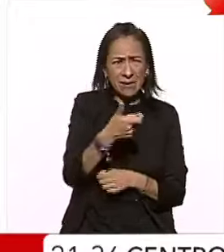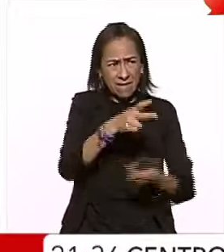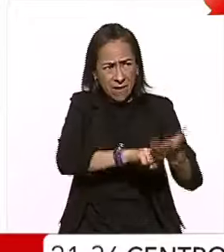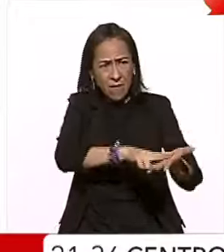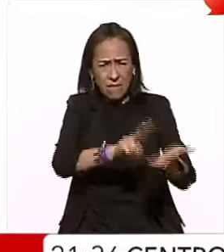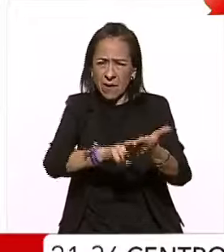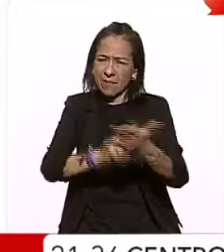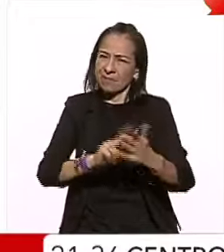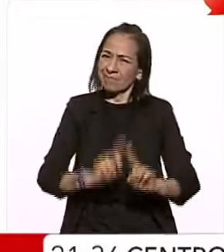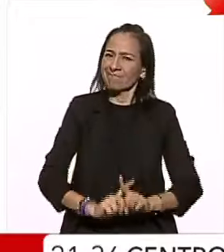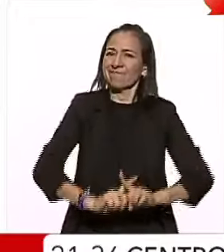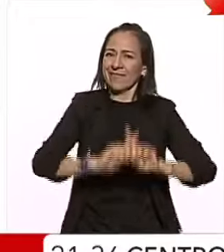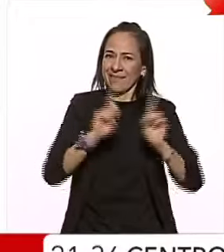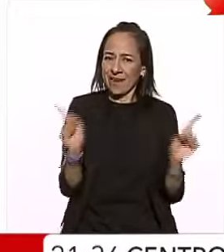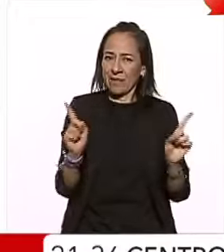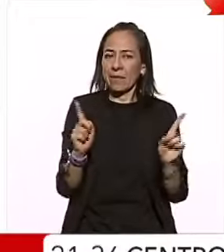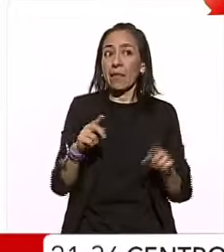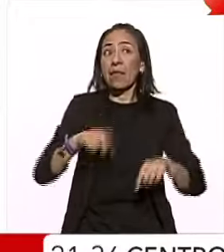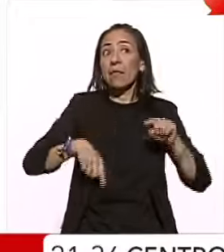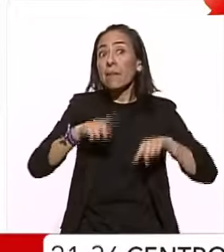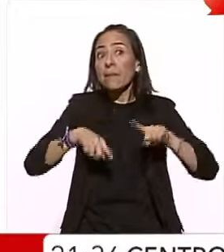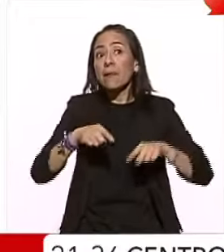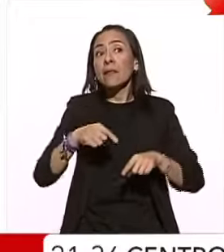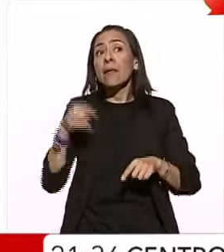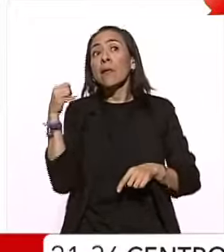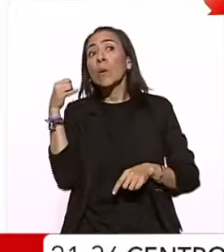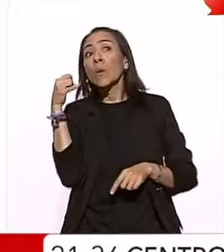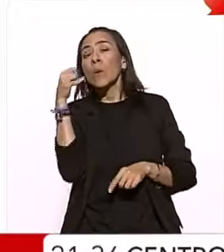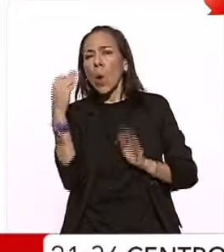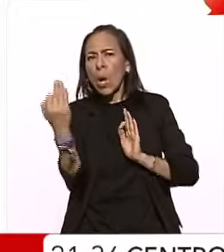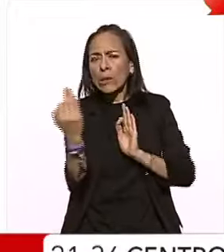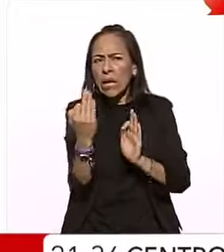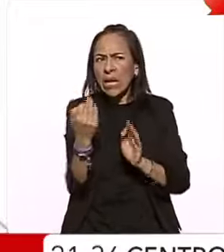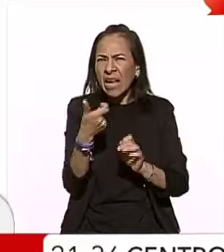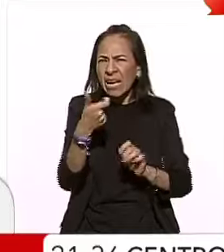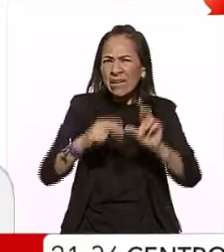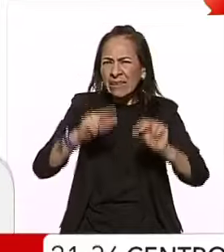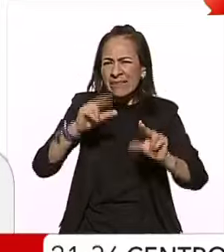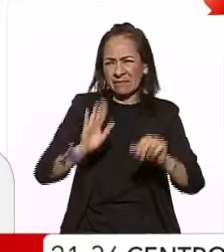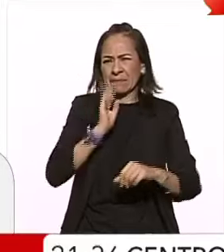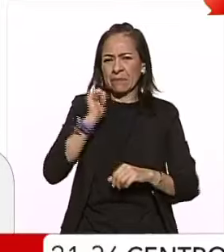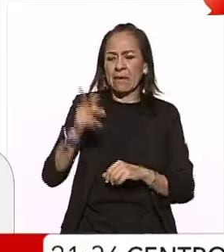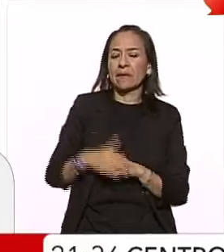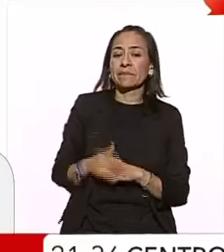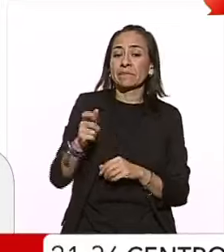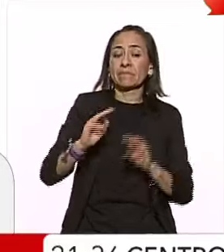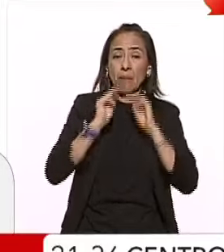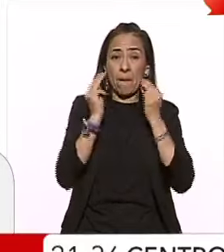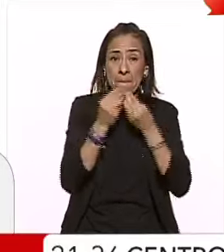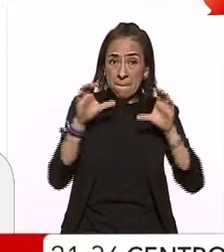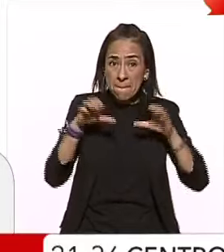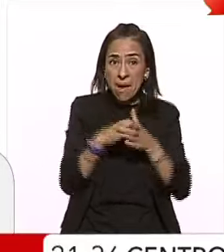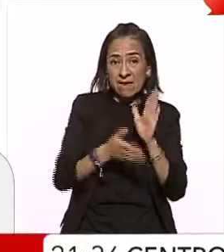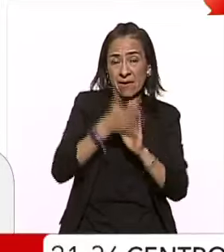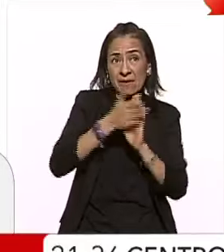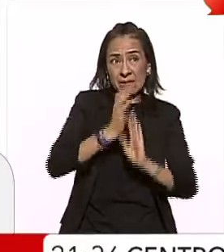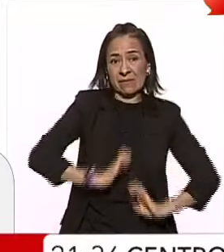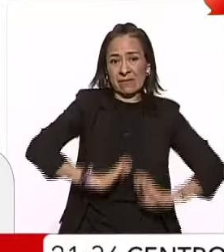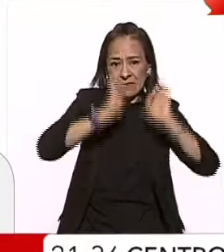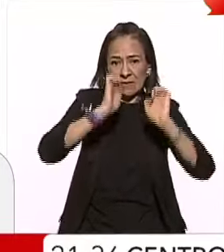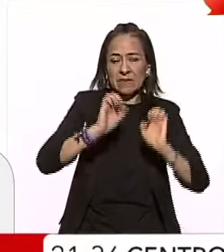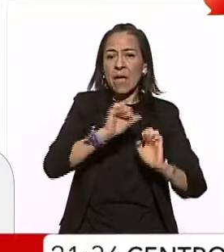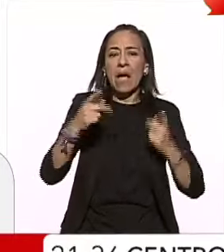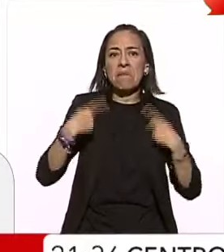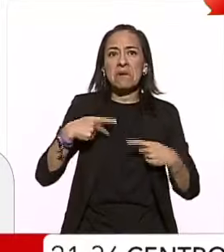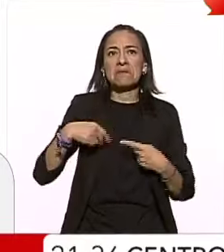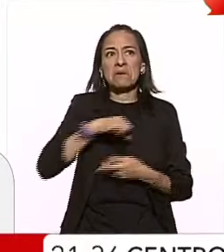transporte en función de las distancias. El cártel inmobiliario desplazó a las personas de la zona central de la Ciudad de